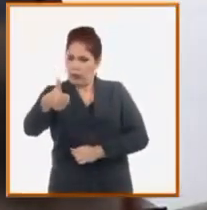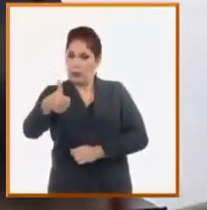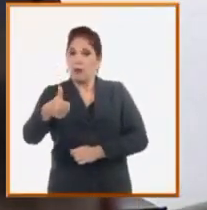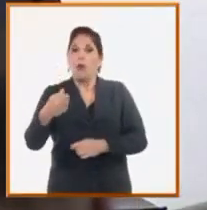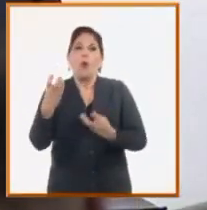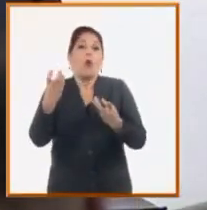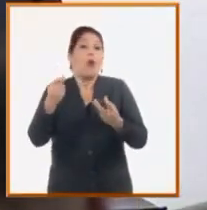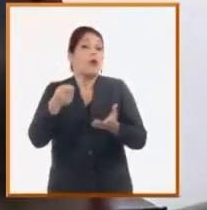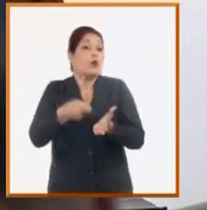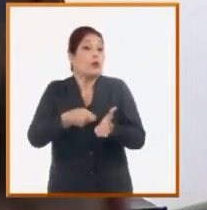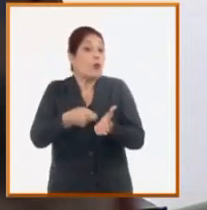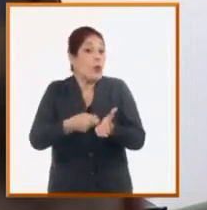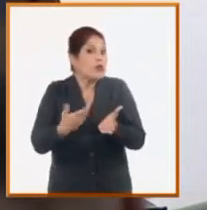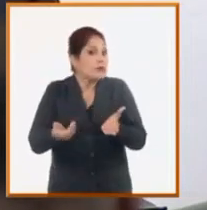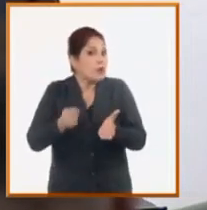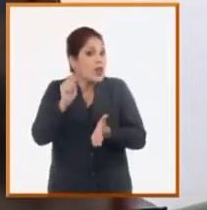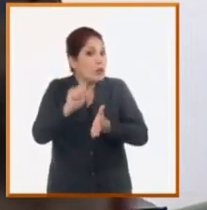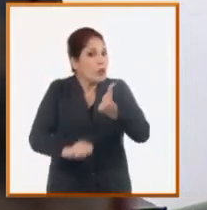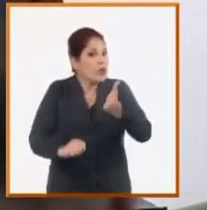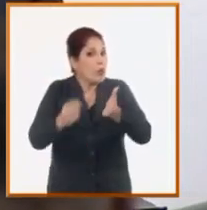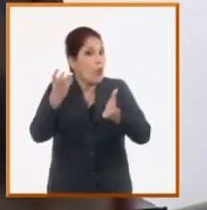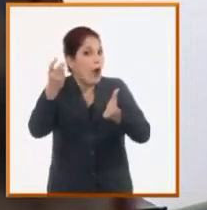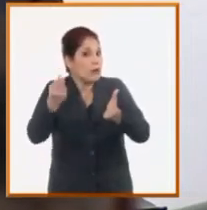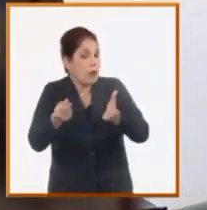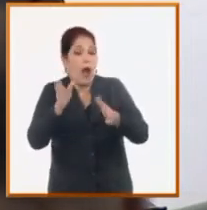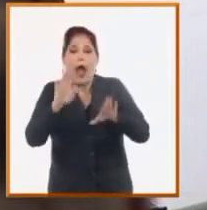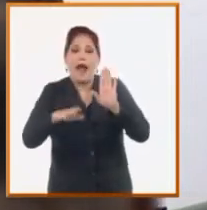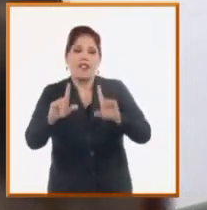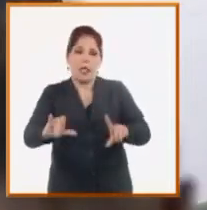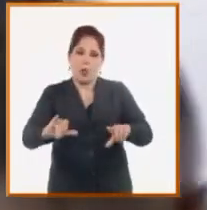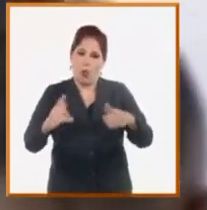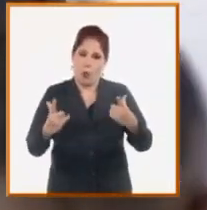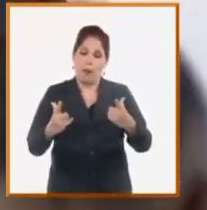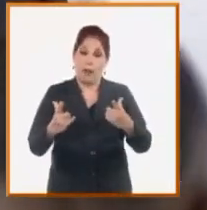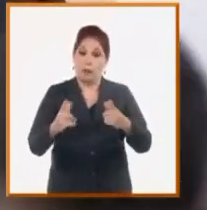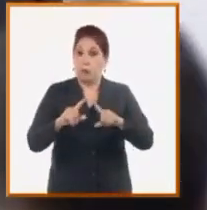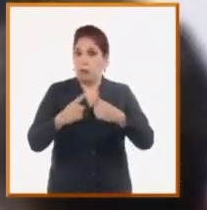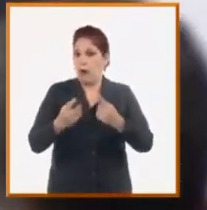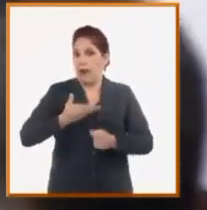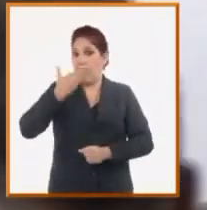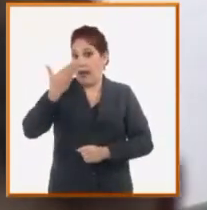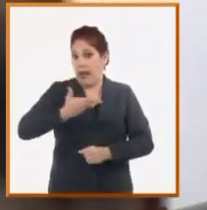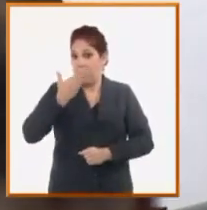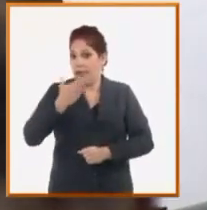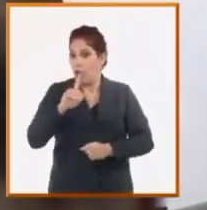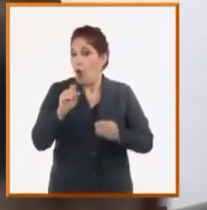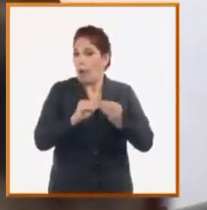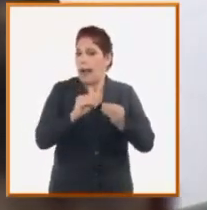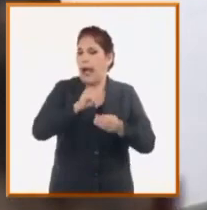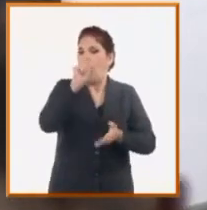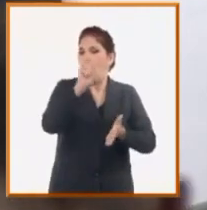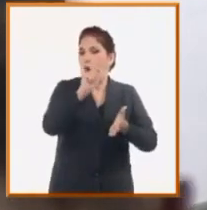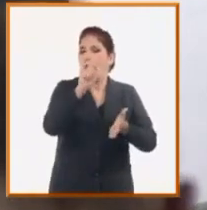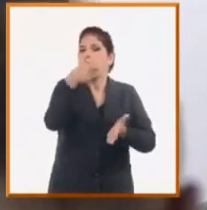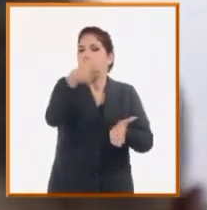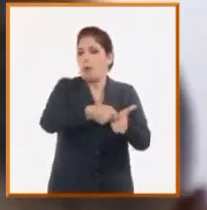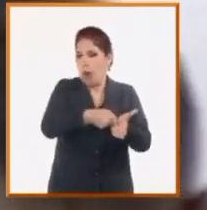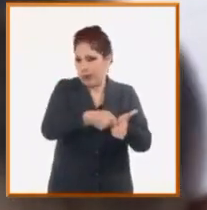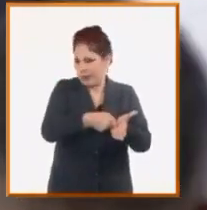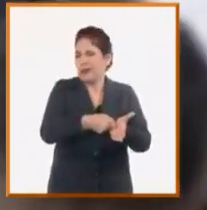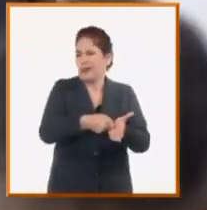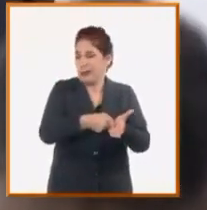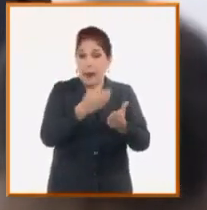¿cuánto? ¿Cuánto? Porque la subdeclaración, que lo decían ahorita también aquí, es el